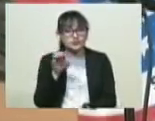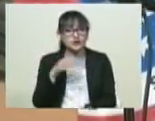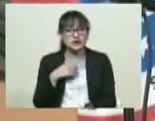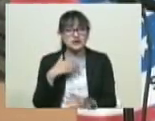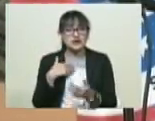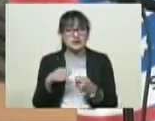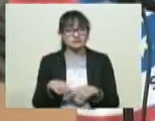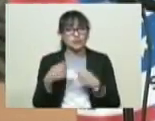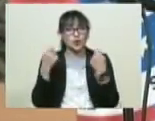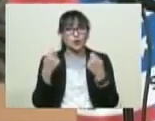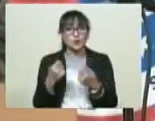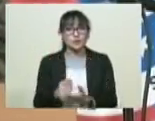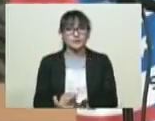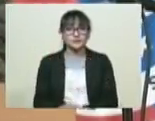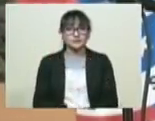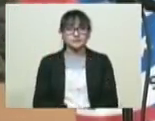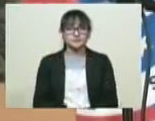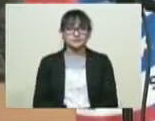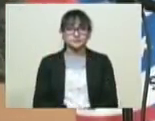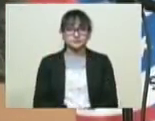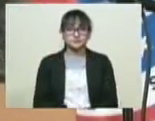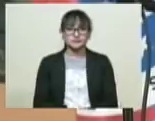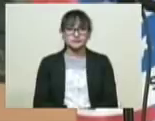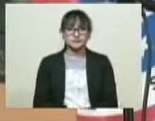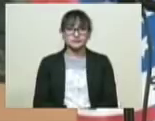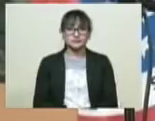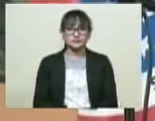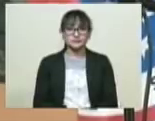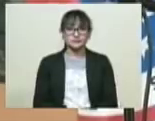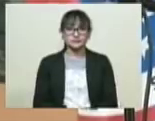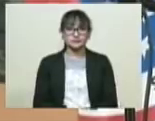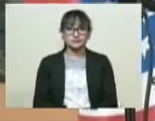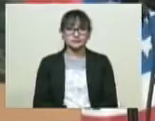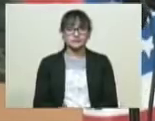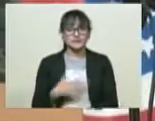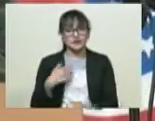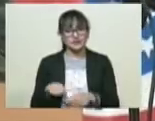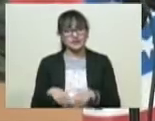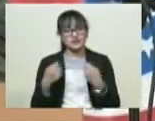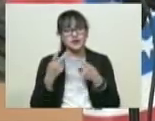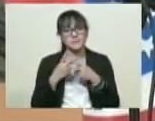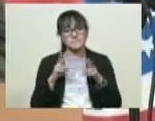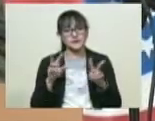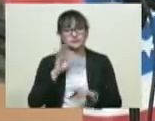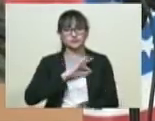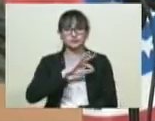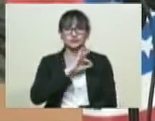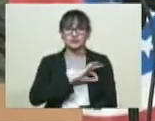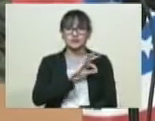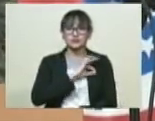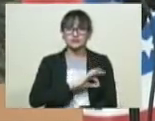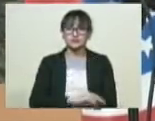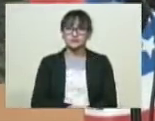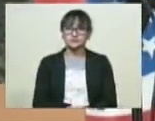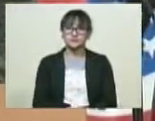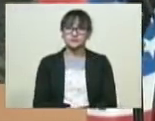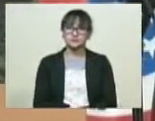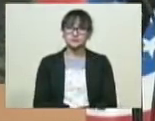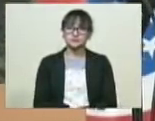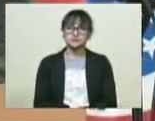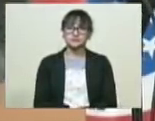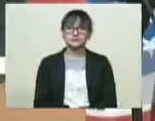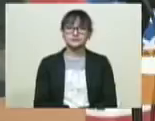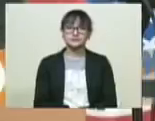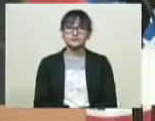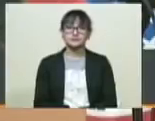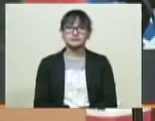desestabilizadores y alterar el orden público y la paz social. También